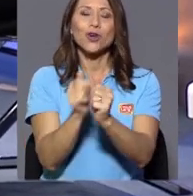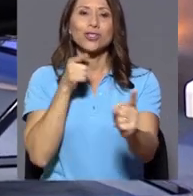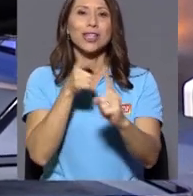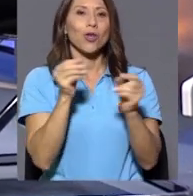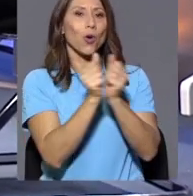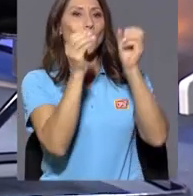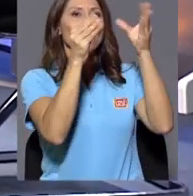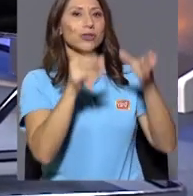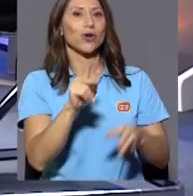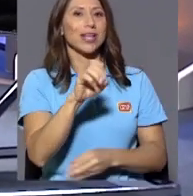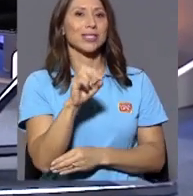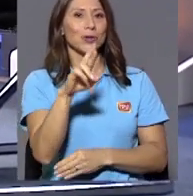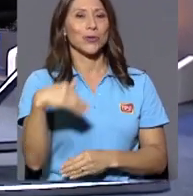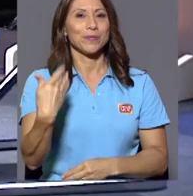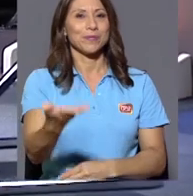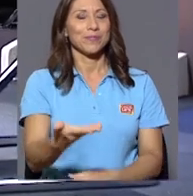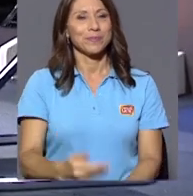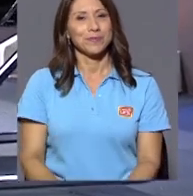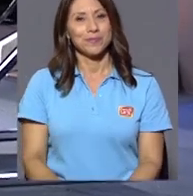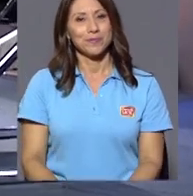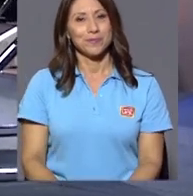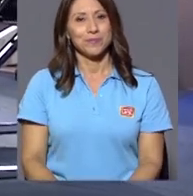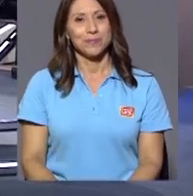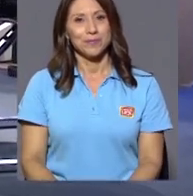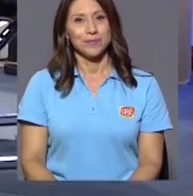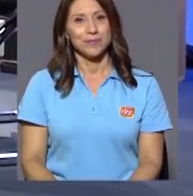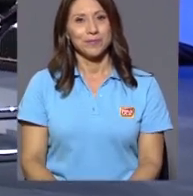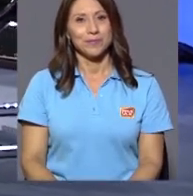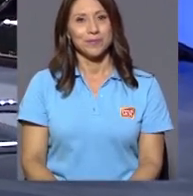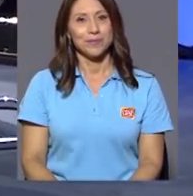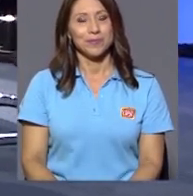televisión con sentido con el profesor néstor en el siguiente bloque